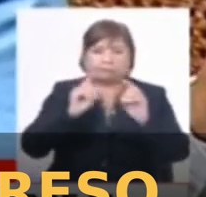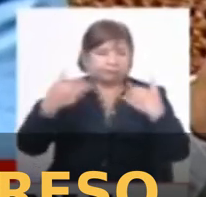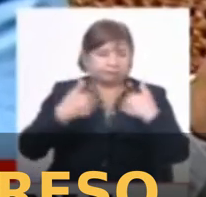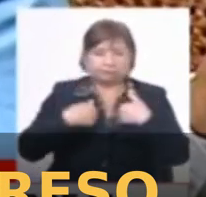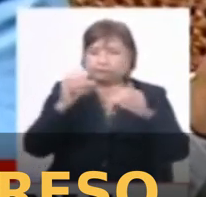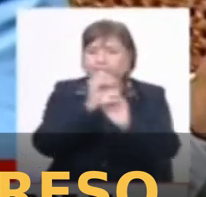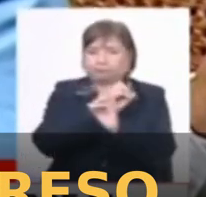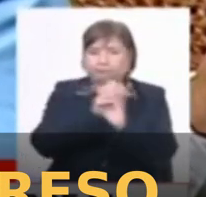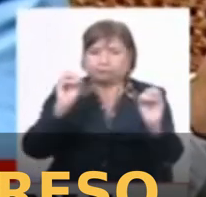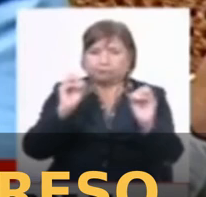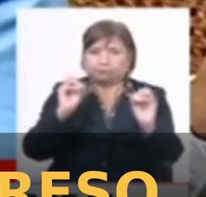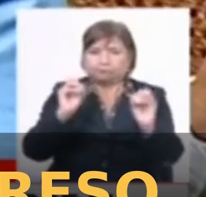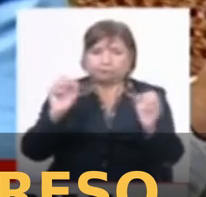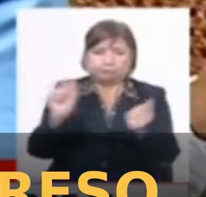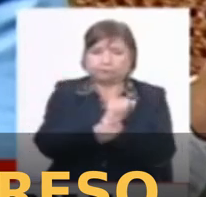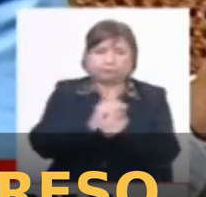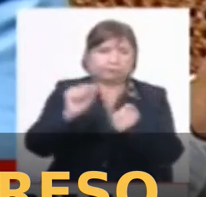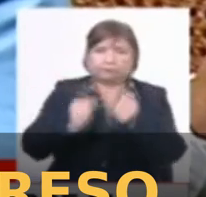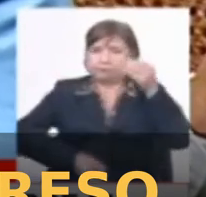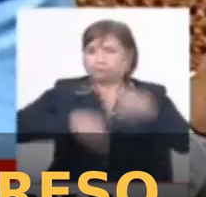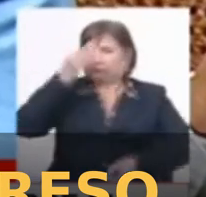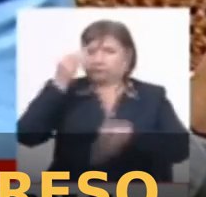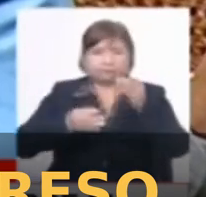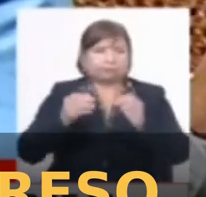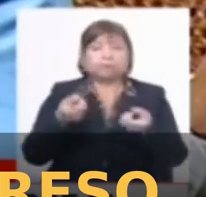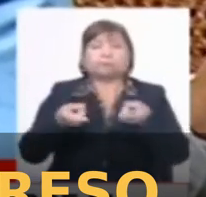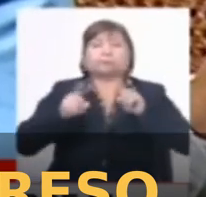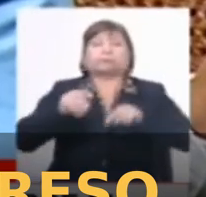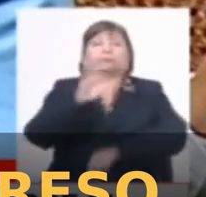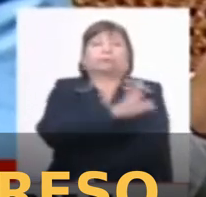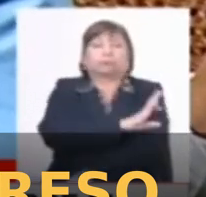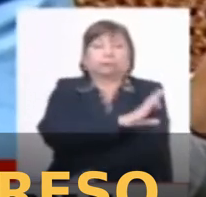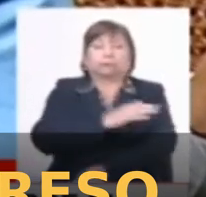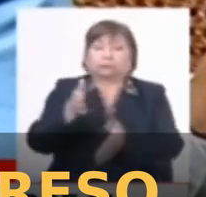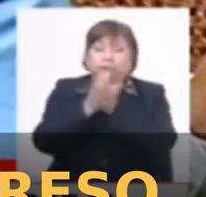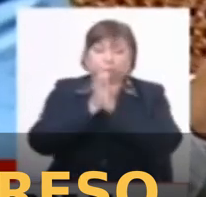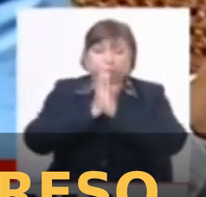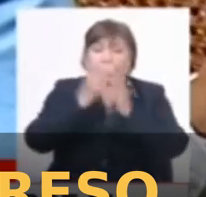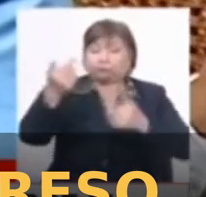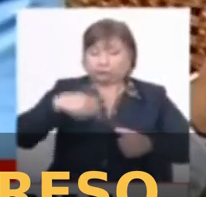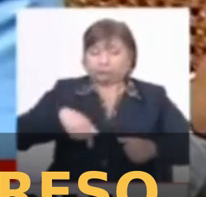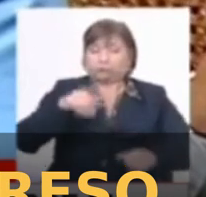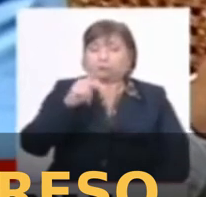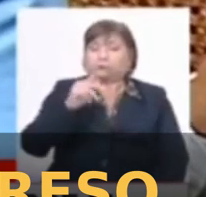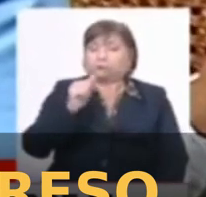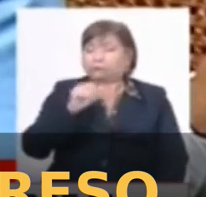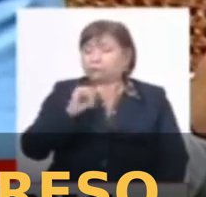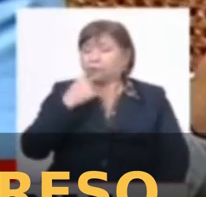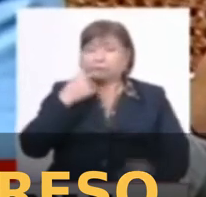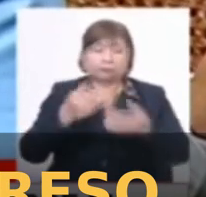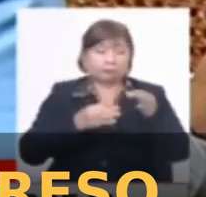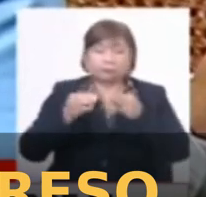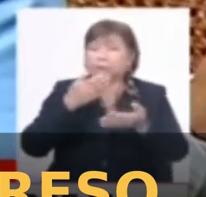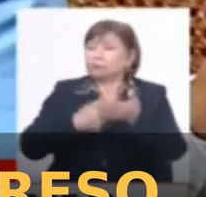en ningún momento ganas de destruir a la justicia. Yo, cuando la fiscal me pidió, la fiscal Taquire, que es la fiscal de lavado de